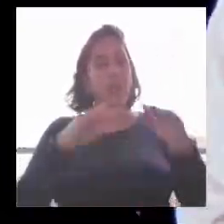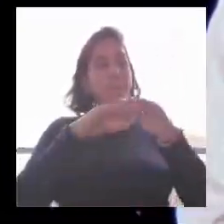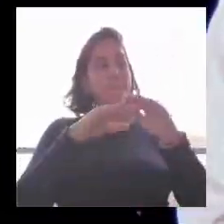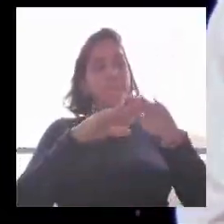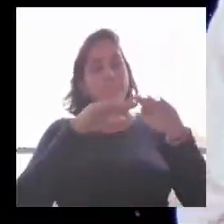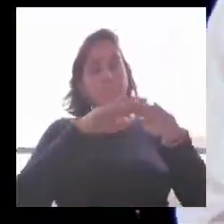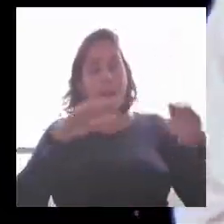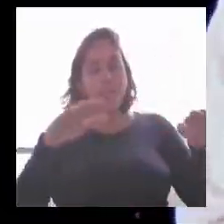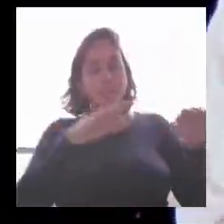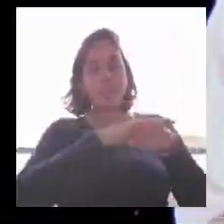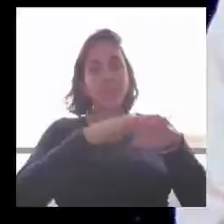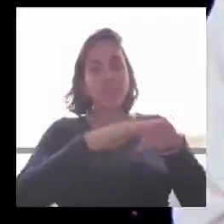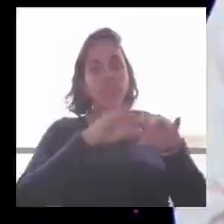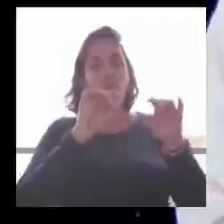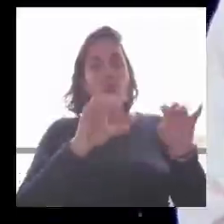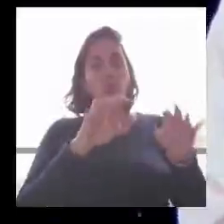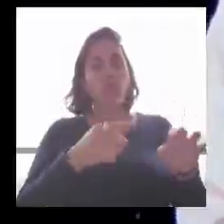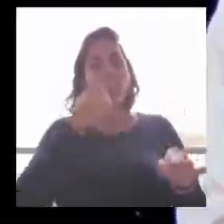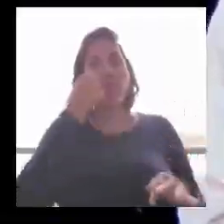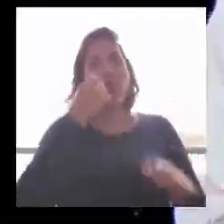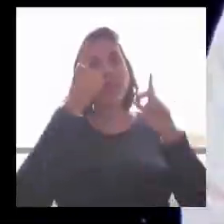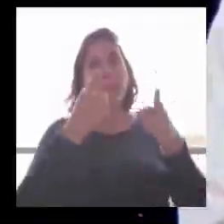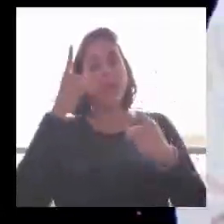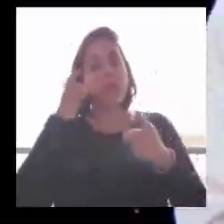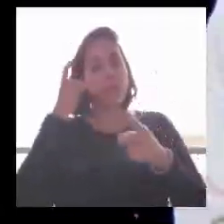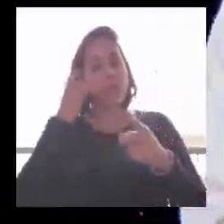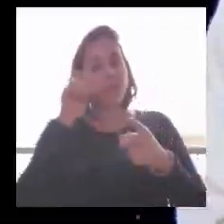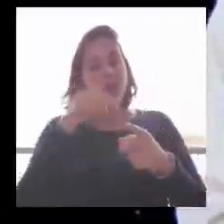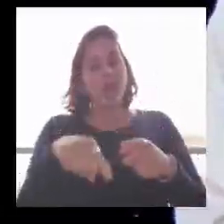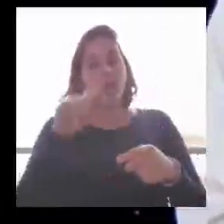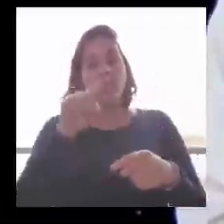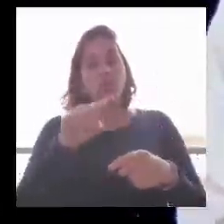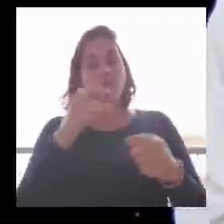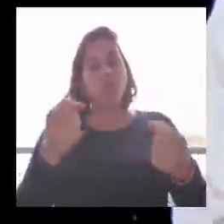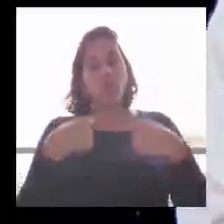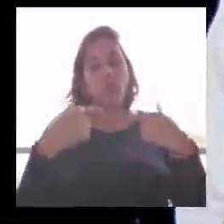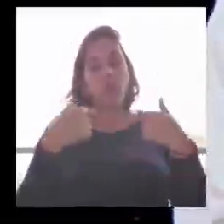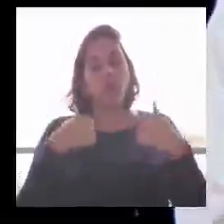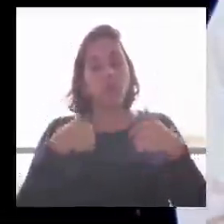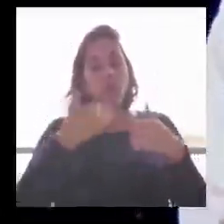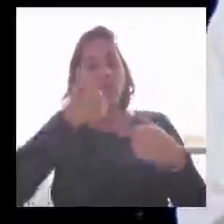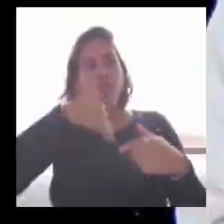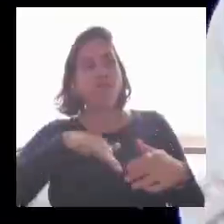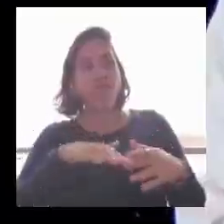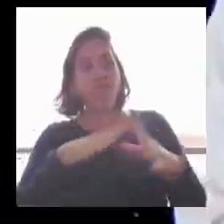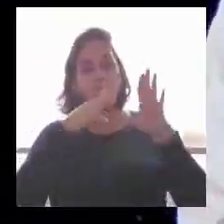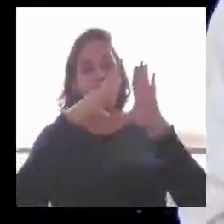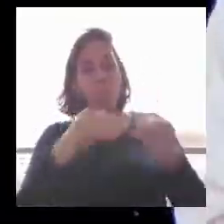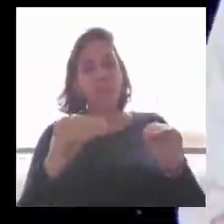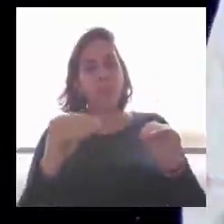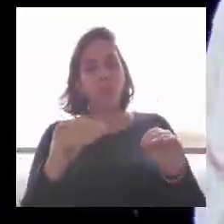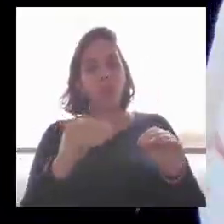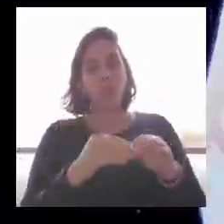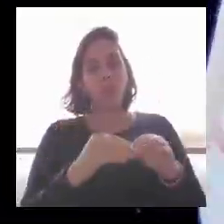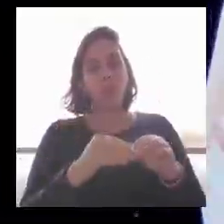de intereses y de experiencias, y eso fue lo que nos permitió comprendernos al principio a través